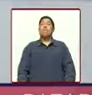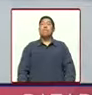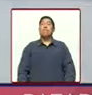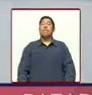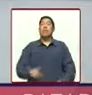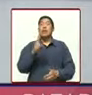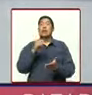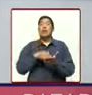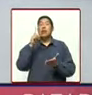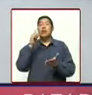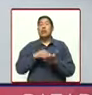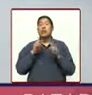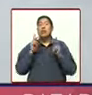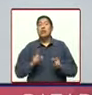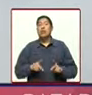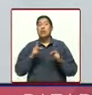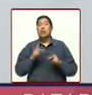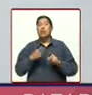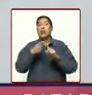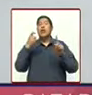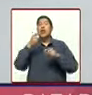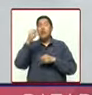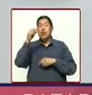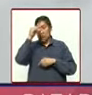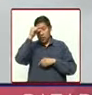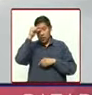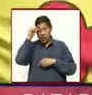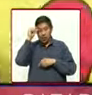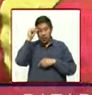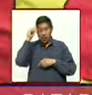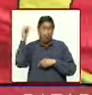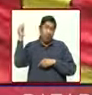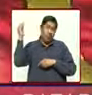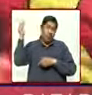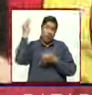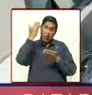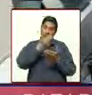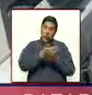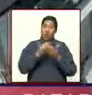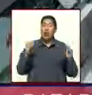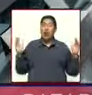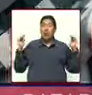Miles y miles de personas que han bajado desde la Avenida Naciones Unidas.